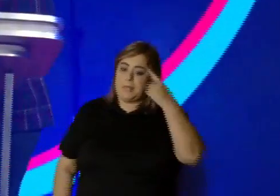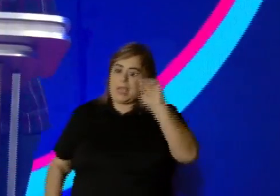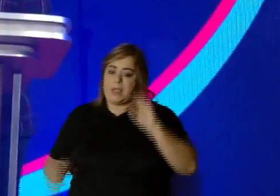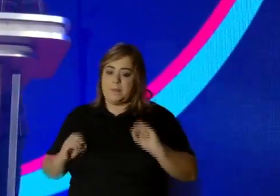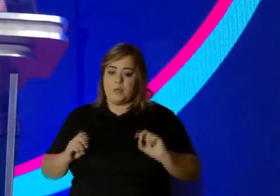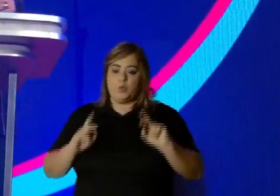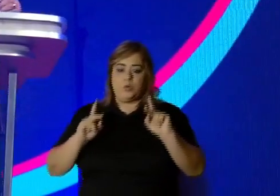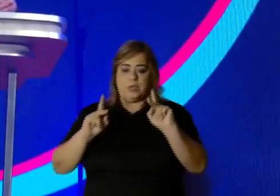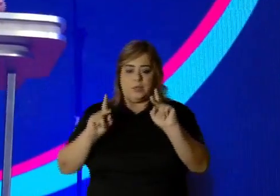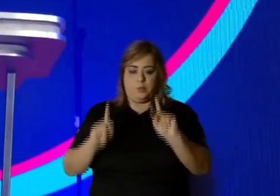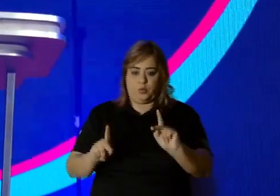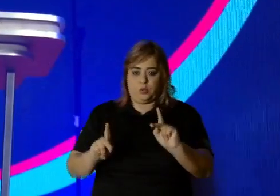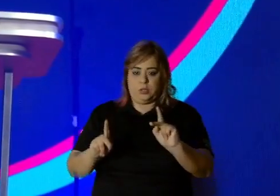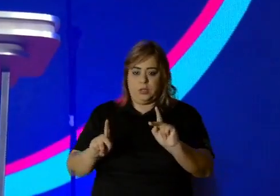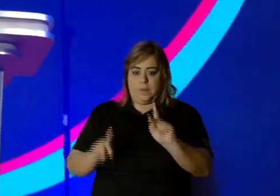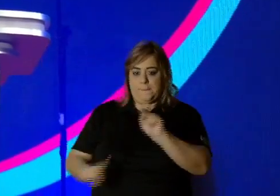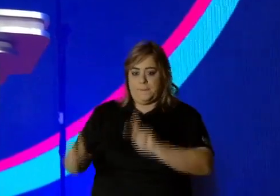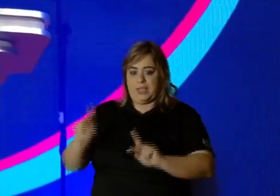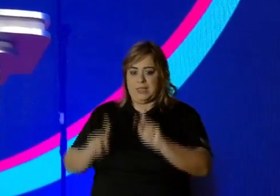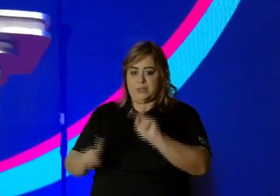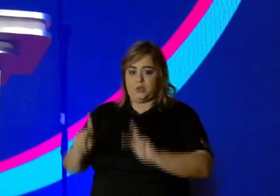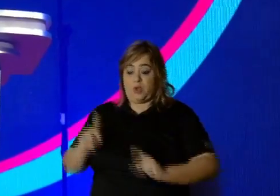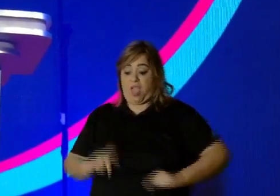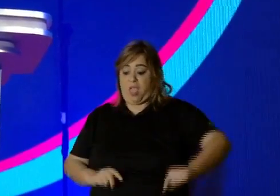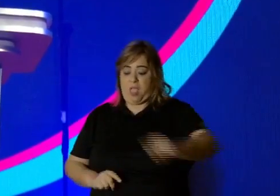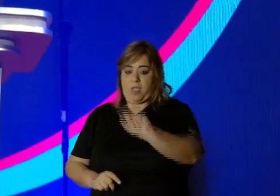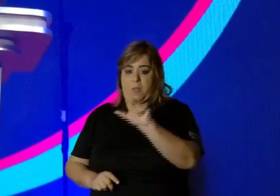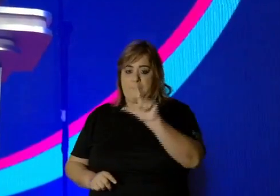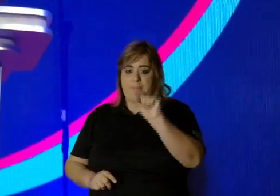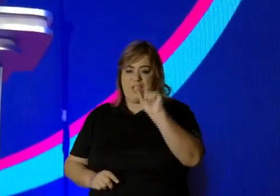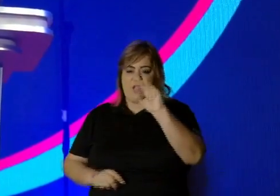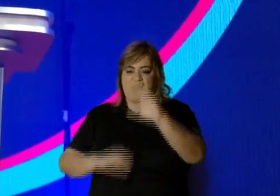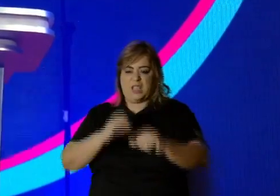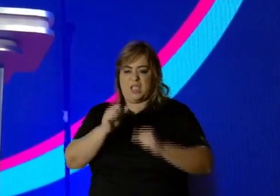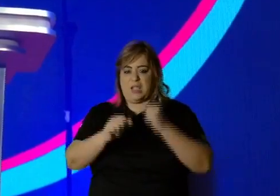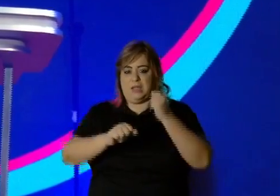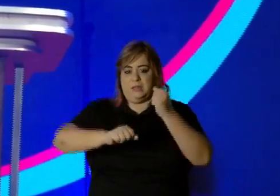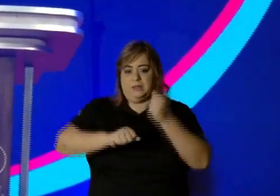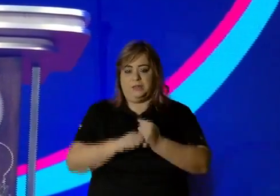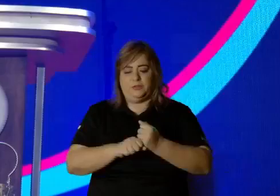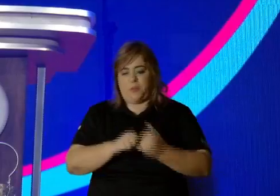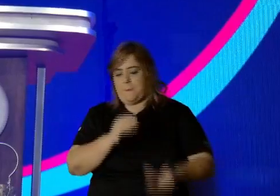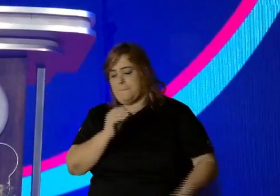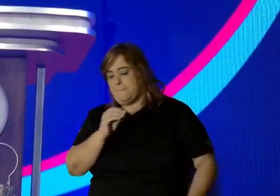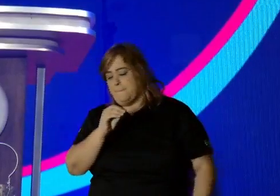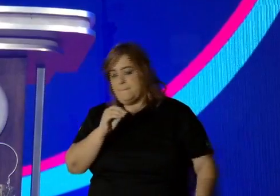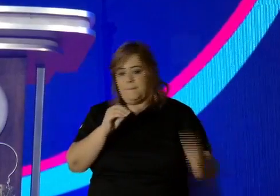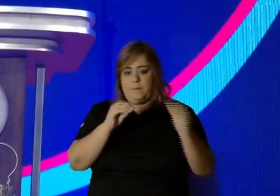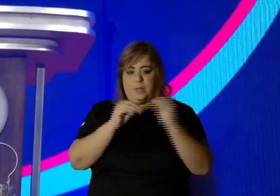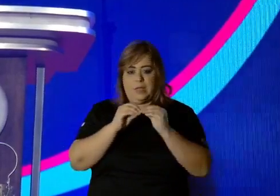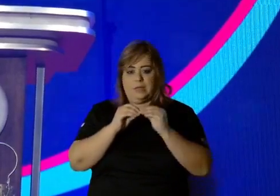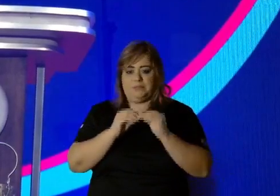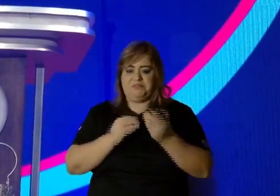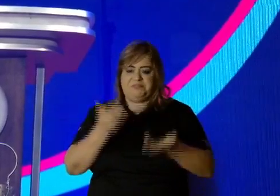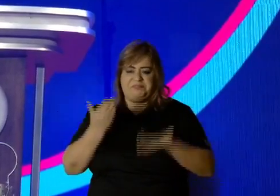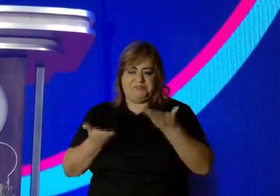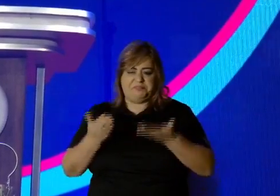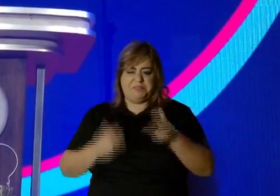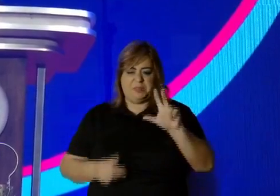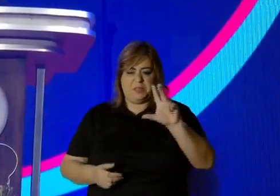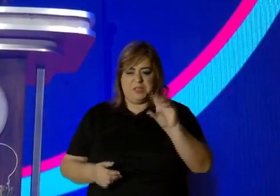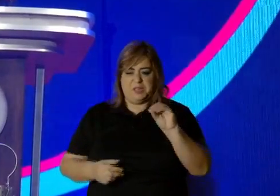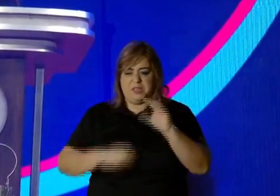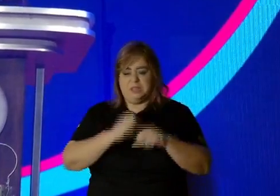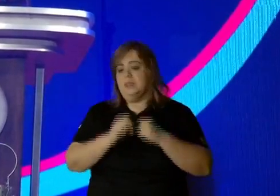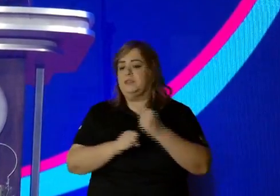privilegio tener gente que más de 20 años, mucho más que 20 años. Yo creo que Manuel como 30, no, ni digo,